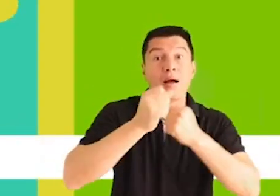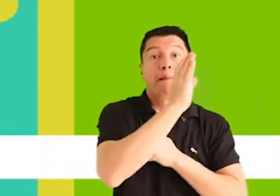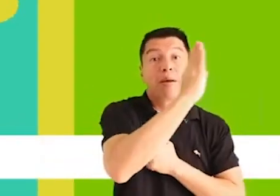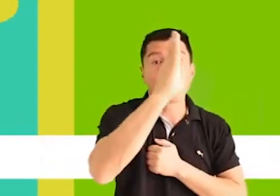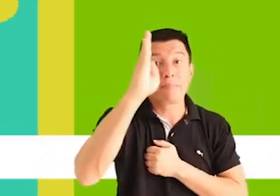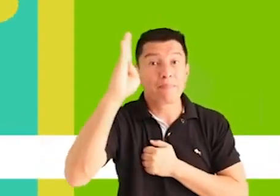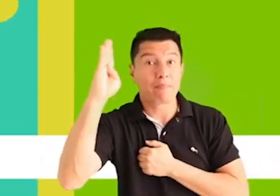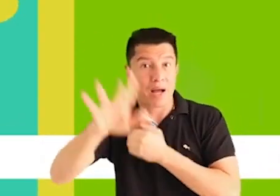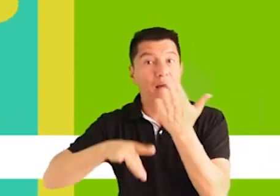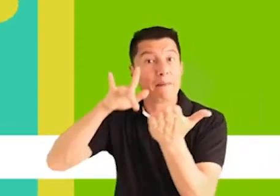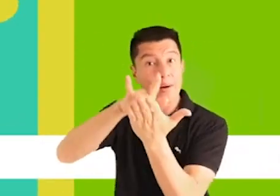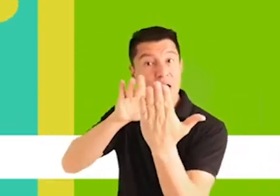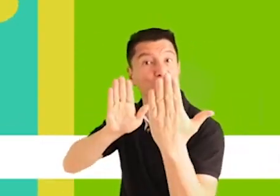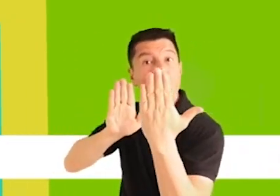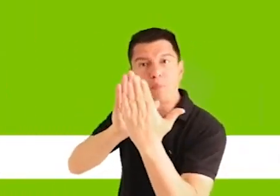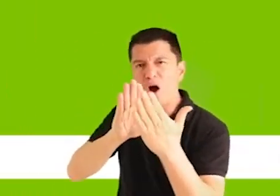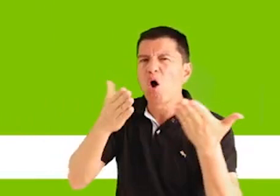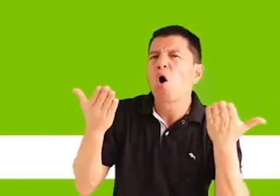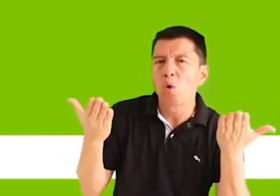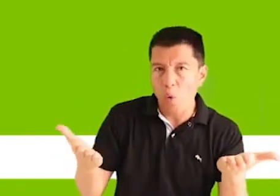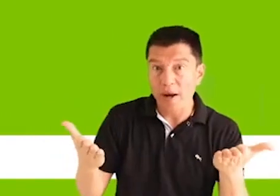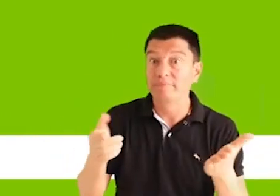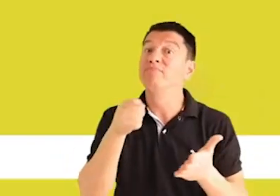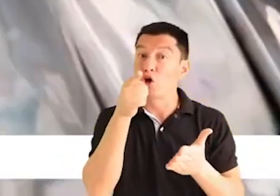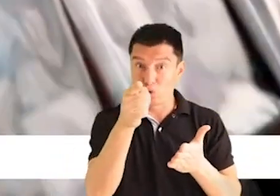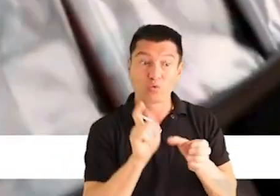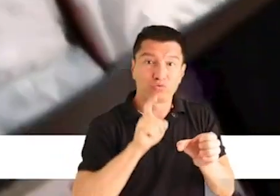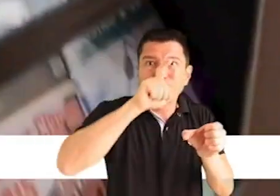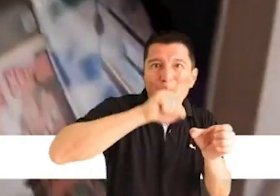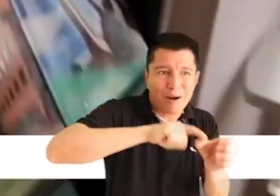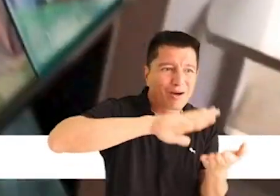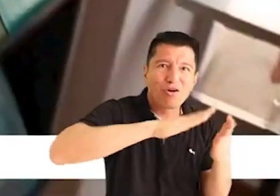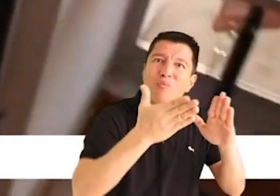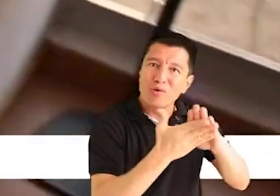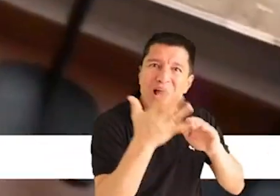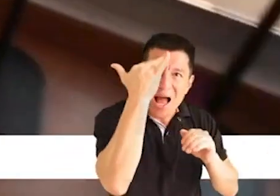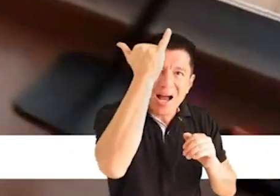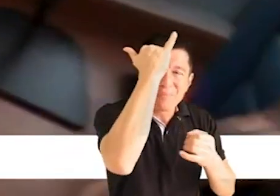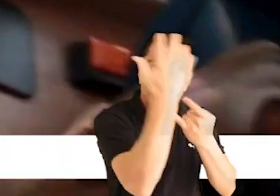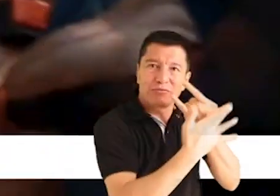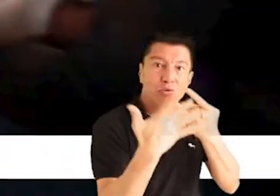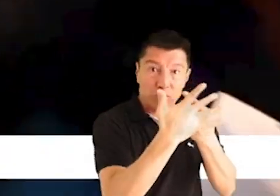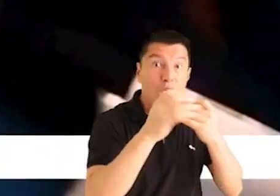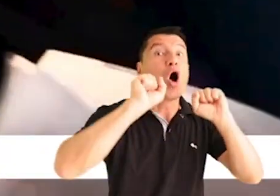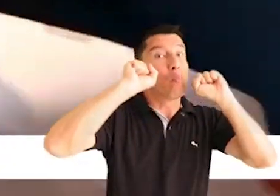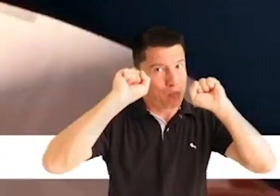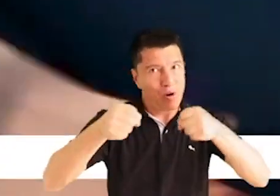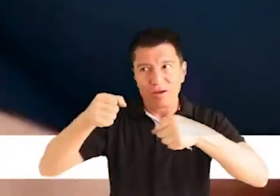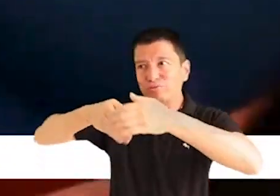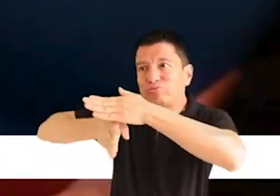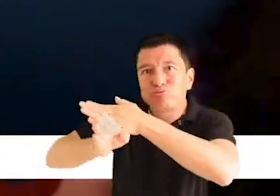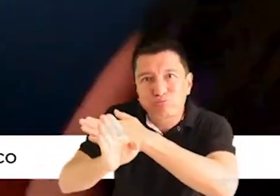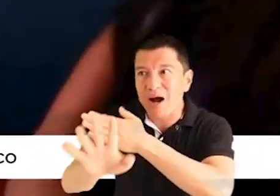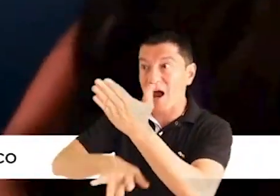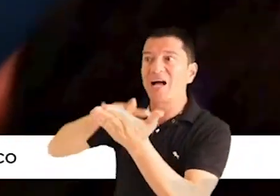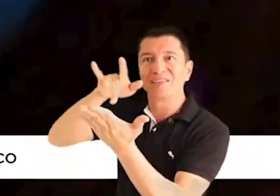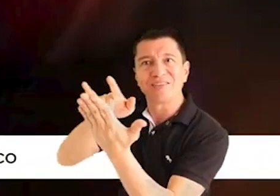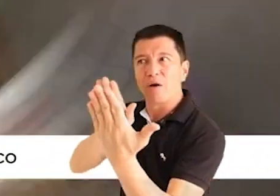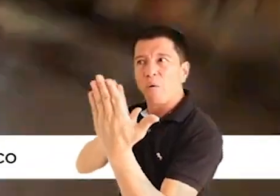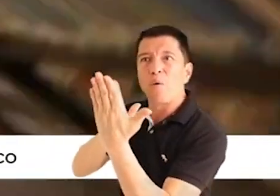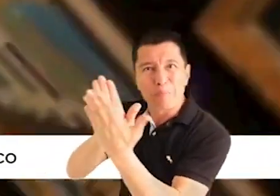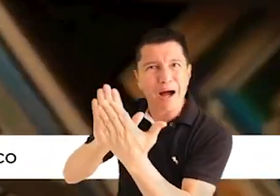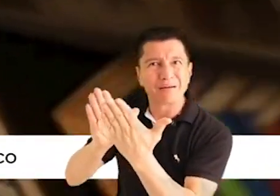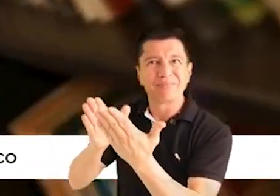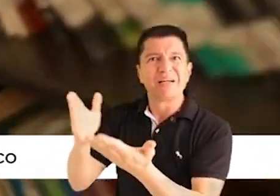alianzas interbibliotecarias presenciales, por hacer parte de la comunidad académica de la U Cundinamarca, tienes acceso a las instalaciones,